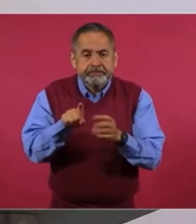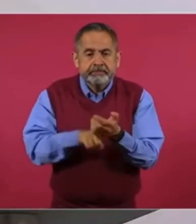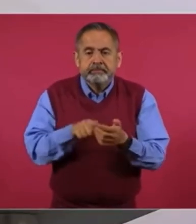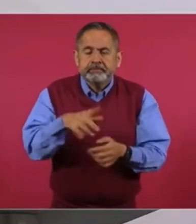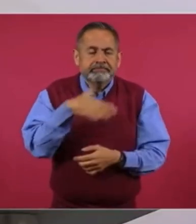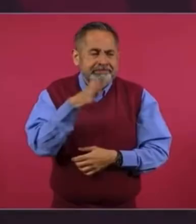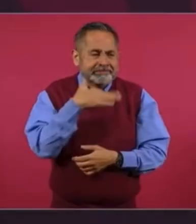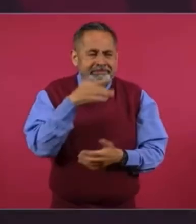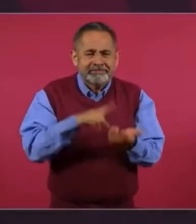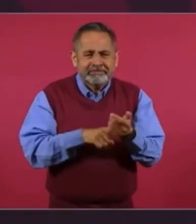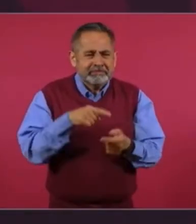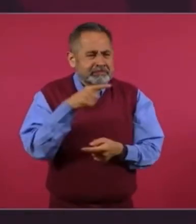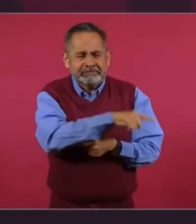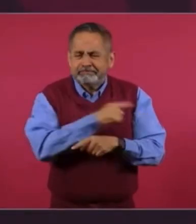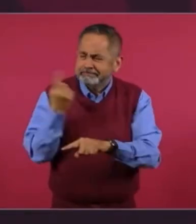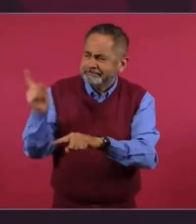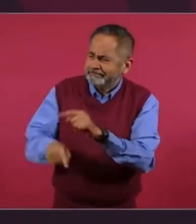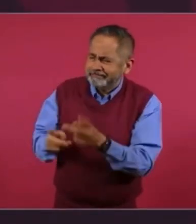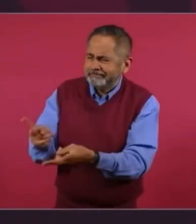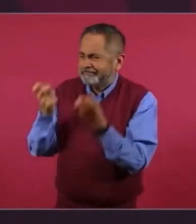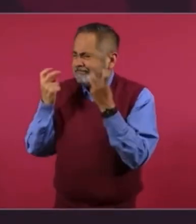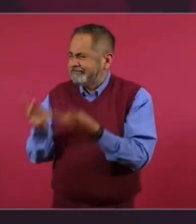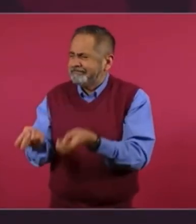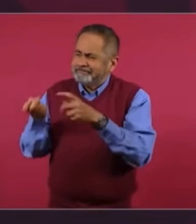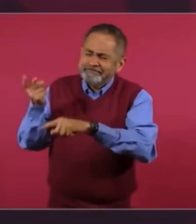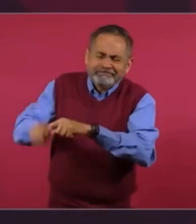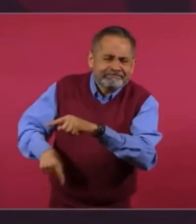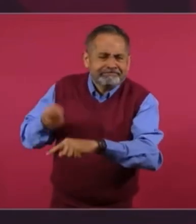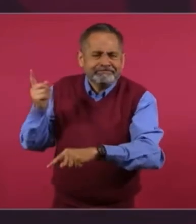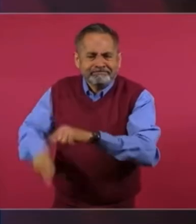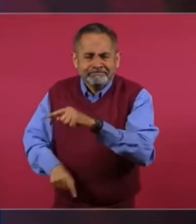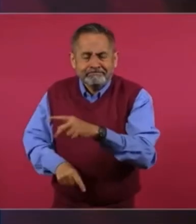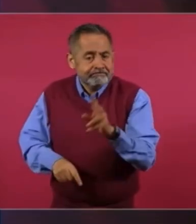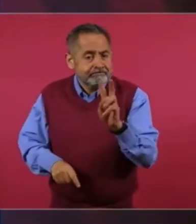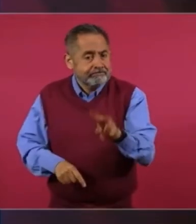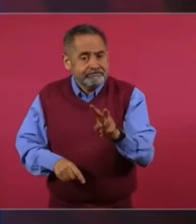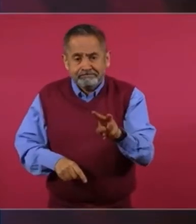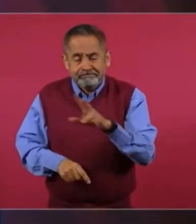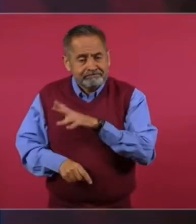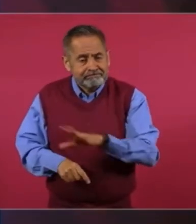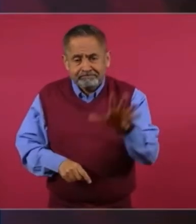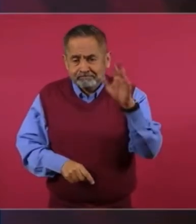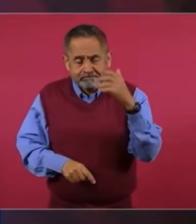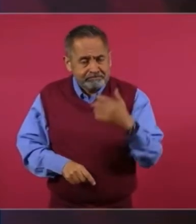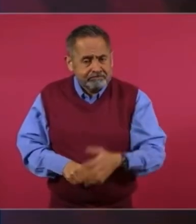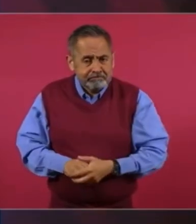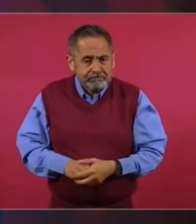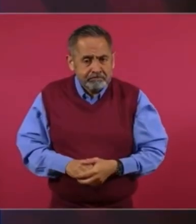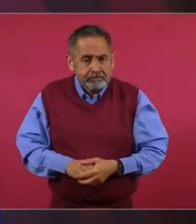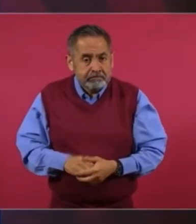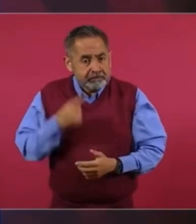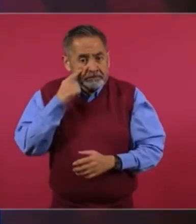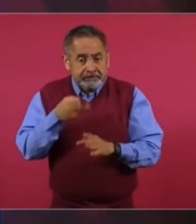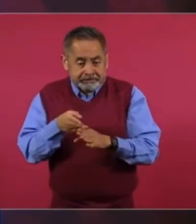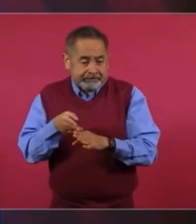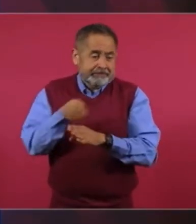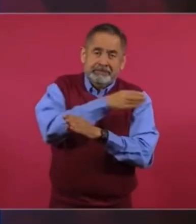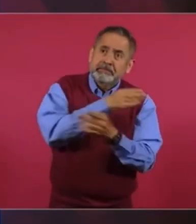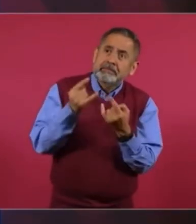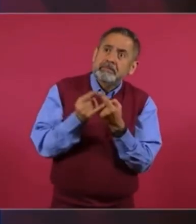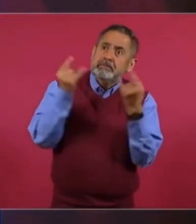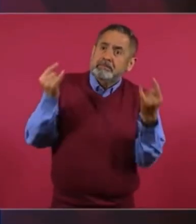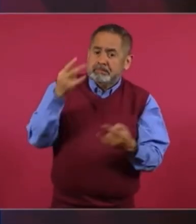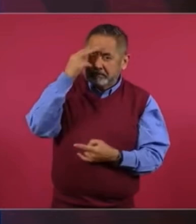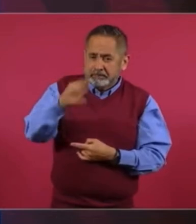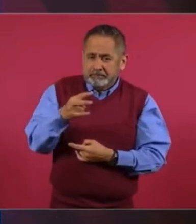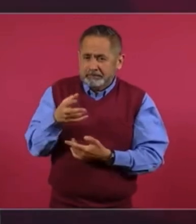Nuestro presidente AMLO no se queda callado ante los intentos de Estados Unidos de entrometerse en la vida